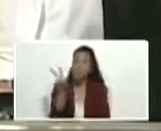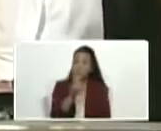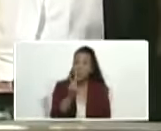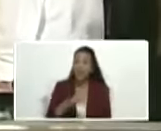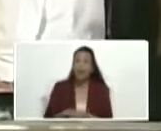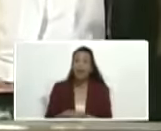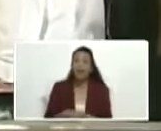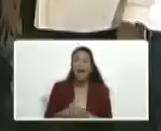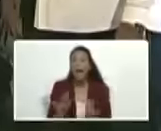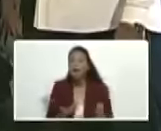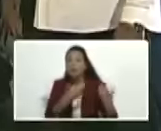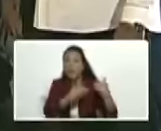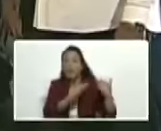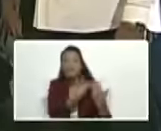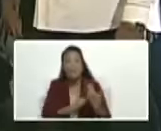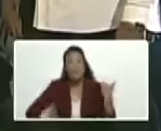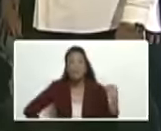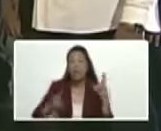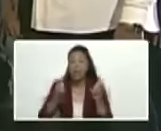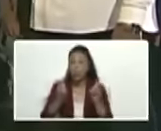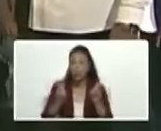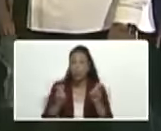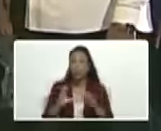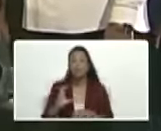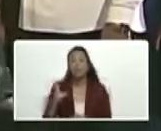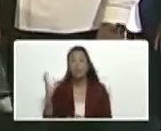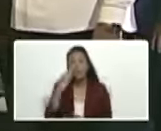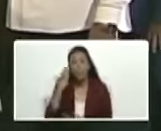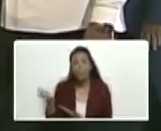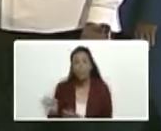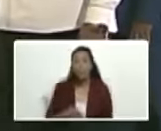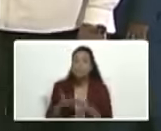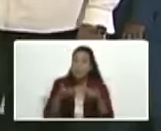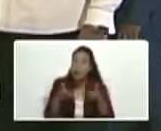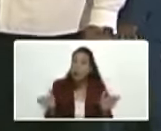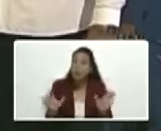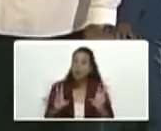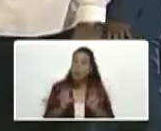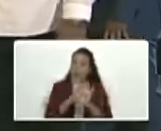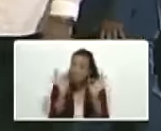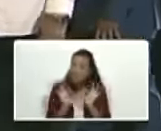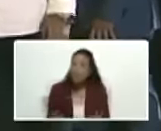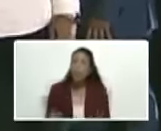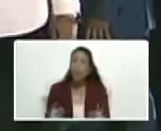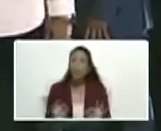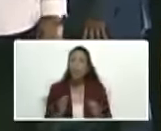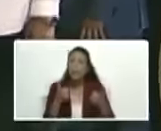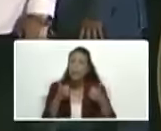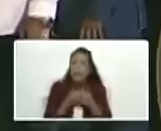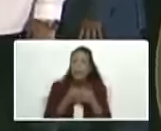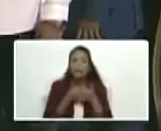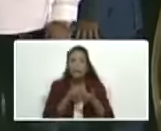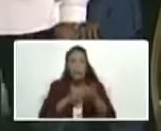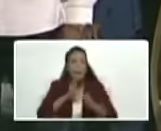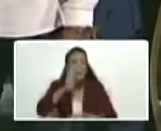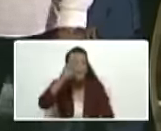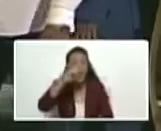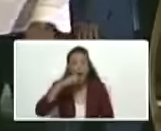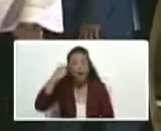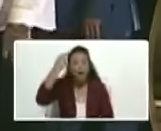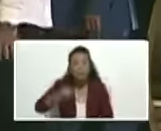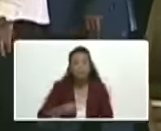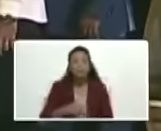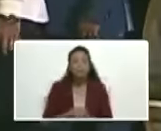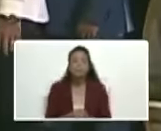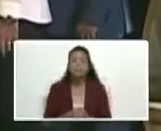venezolano desde que asumió la presidencia de la República de Colombia. Se abren nuevos desafíos para los próximos años